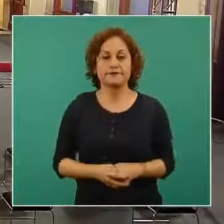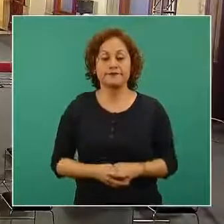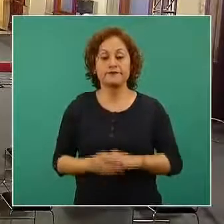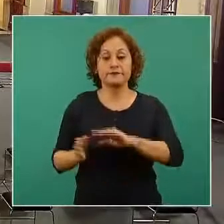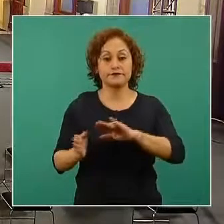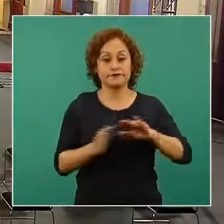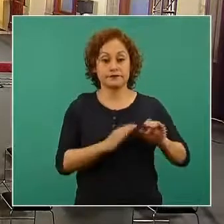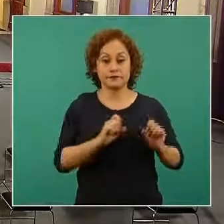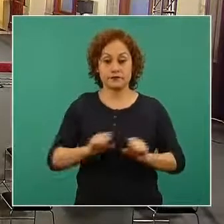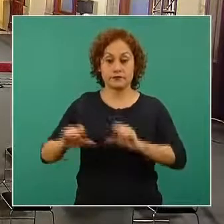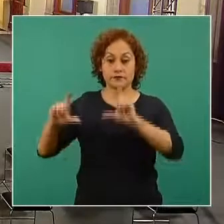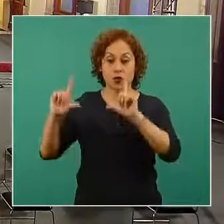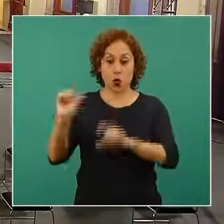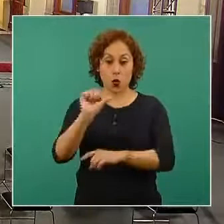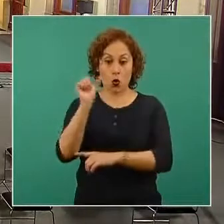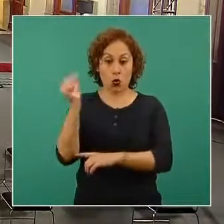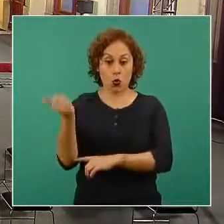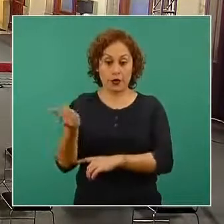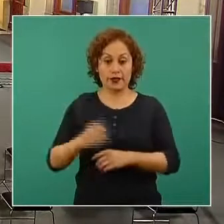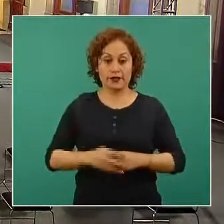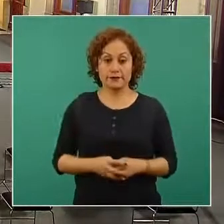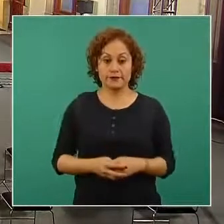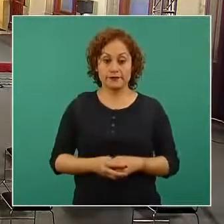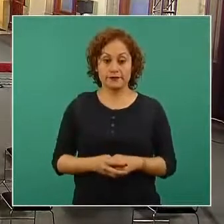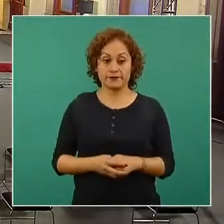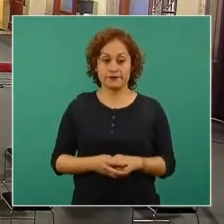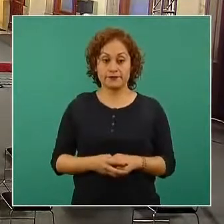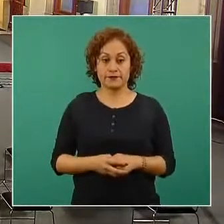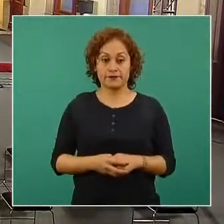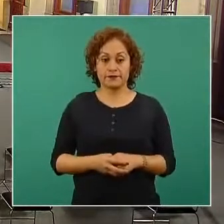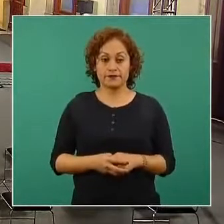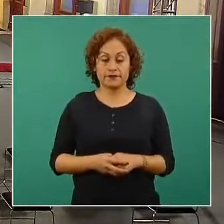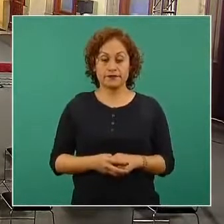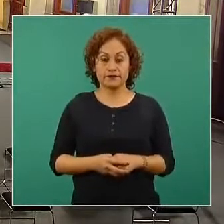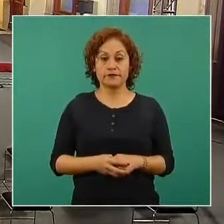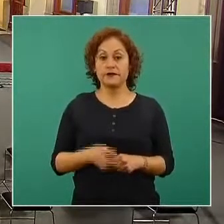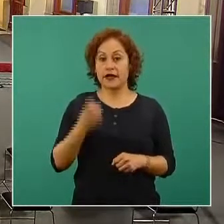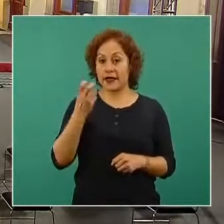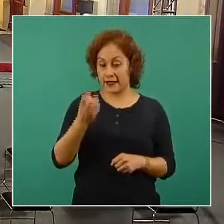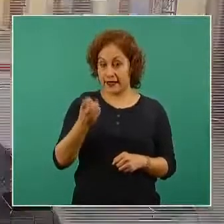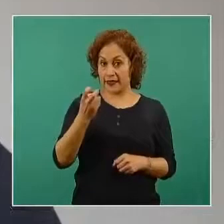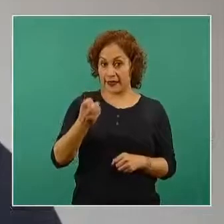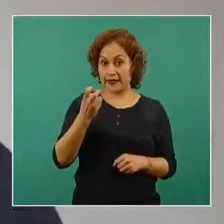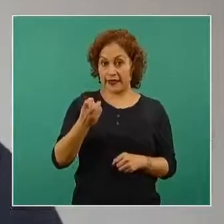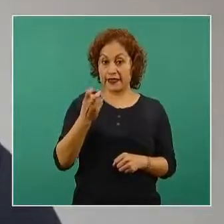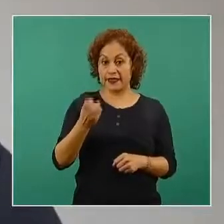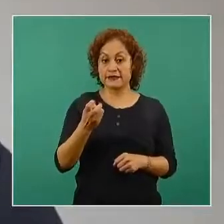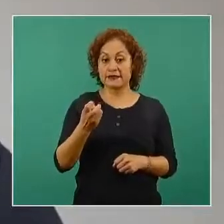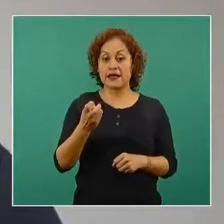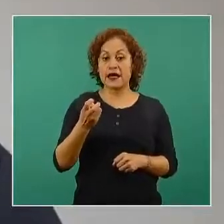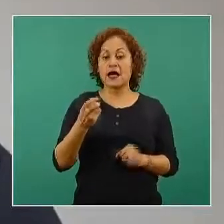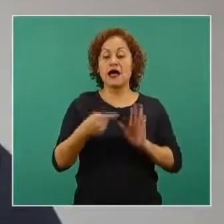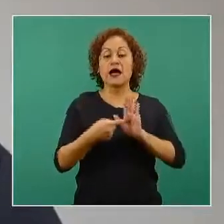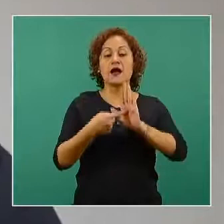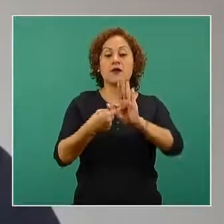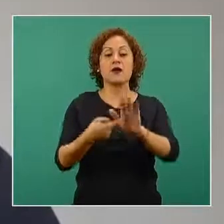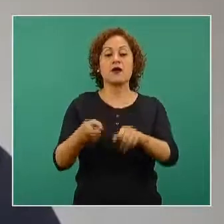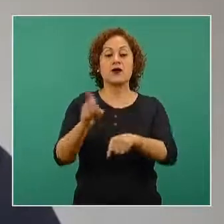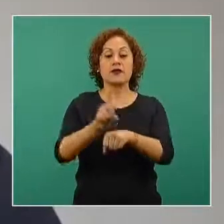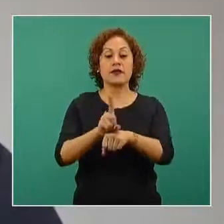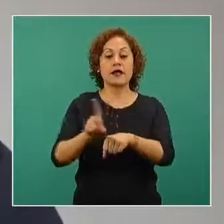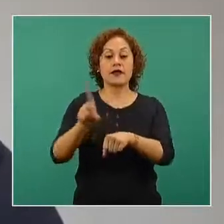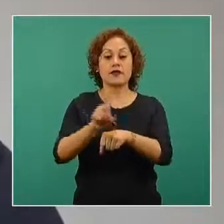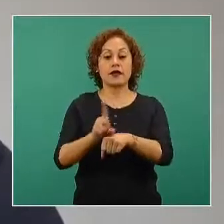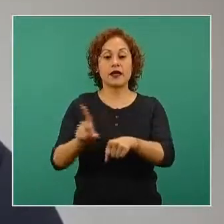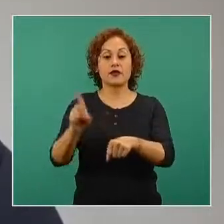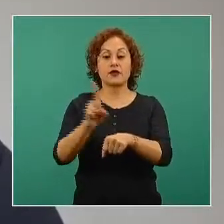siguiente diapositiva. Esta nos muestra precisamente la evolución diaria de la hospitalización